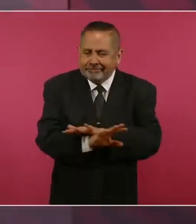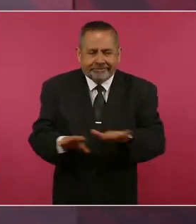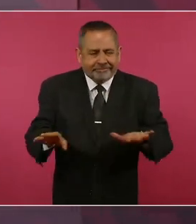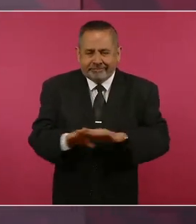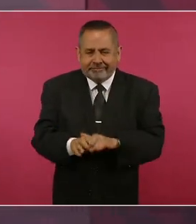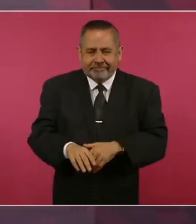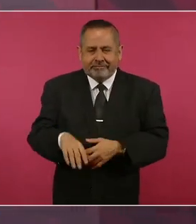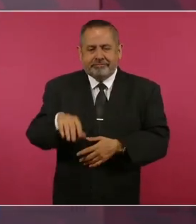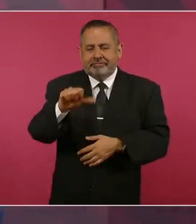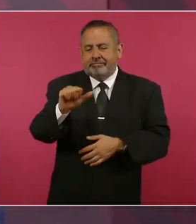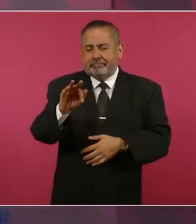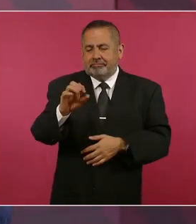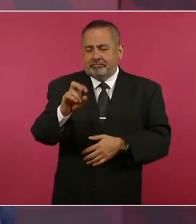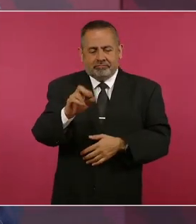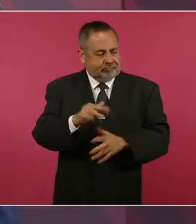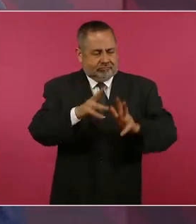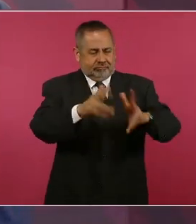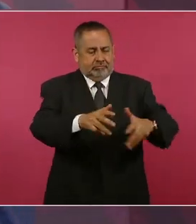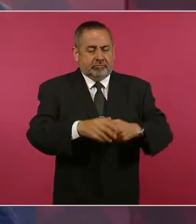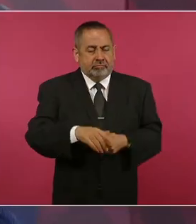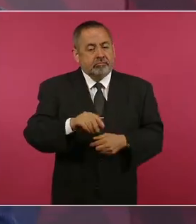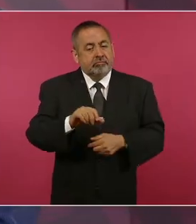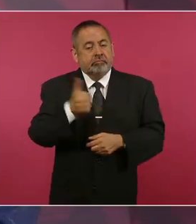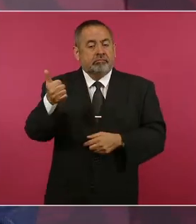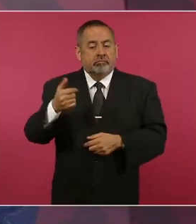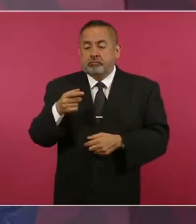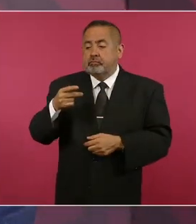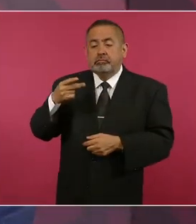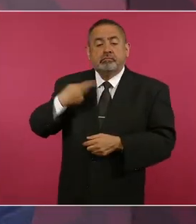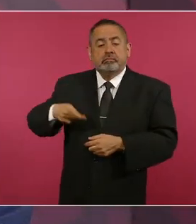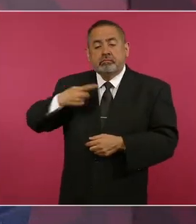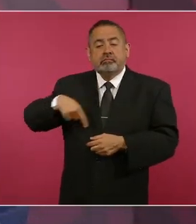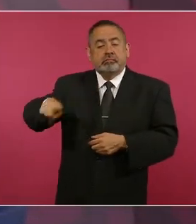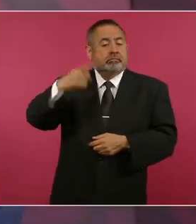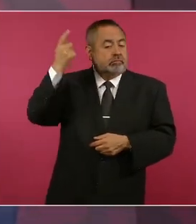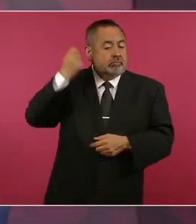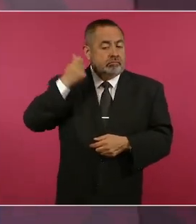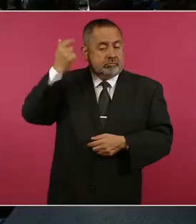fondos de pensiones, lo que es de los trabajadores.